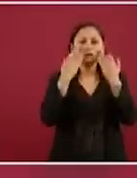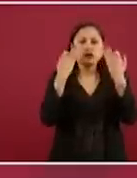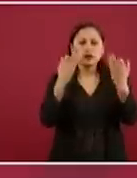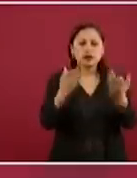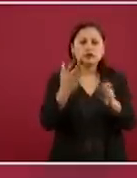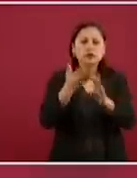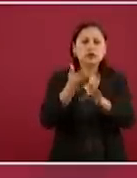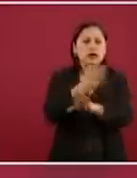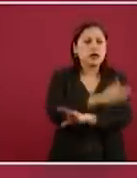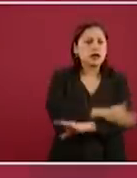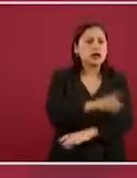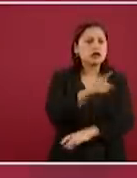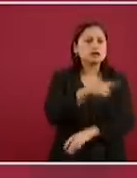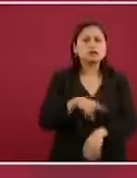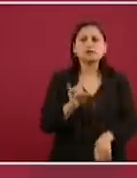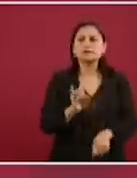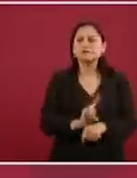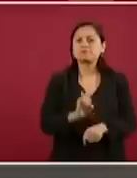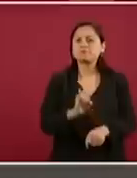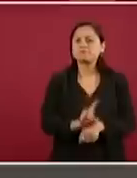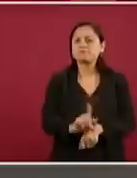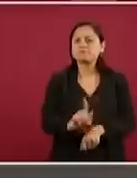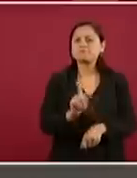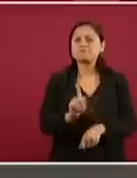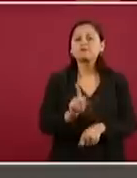simular. Pero si es